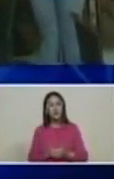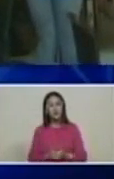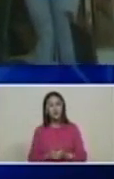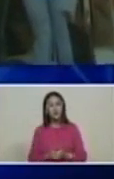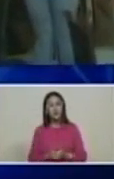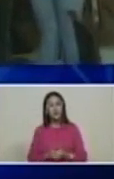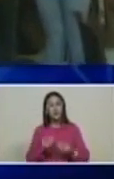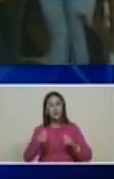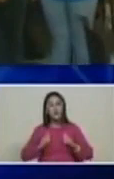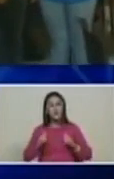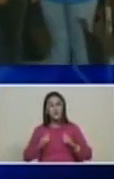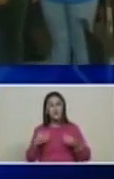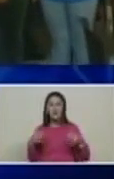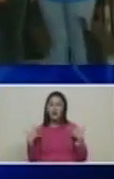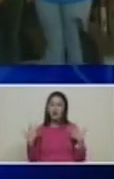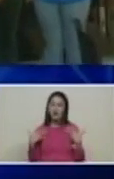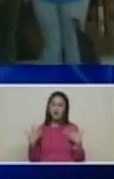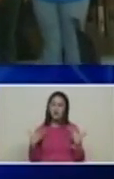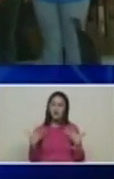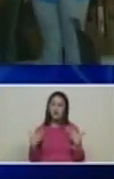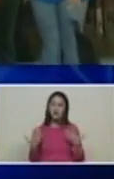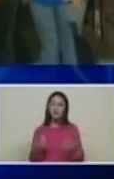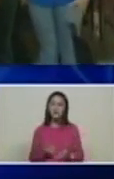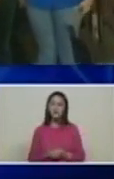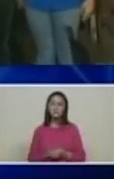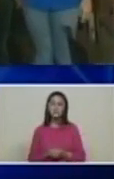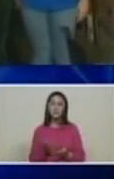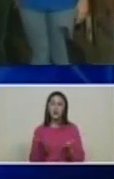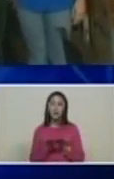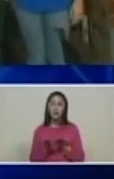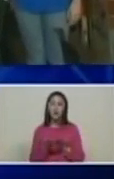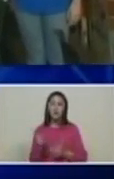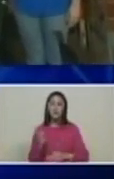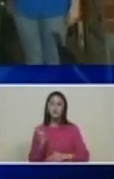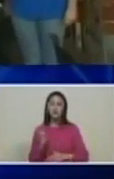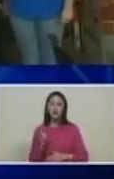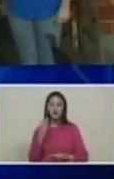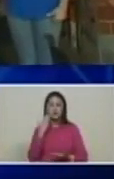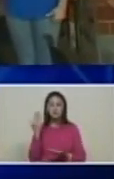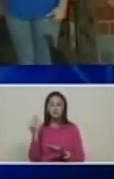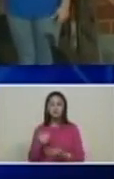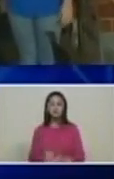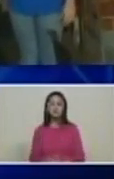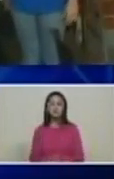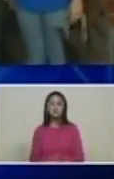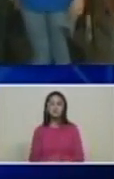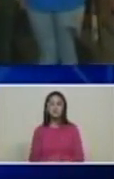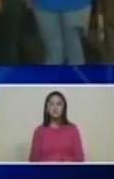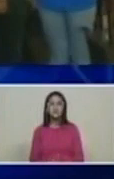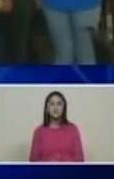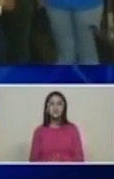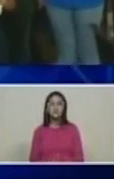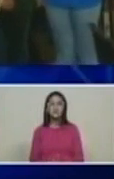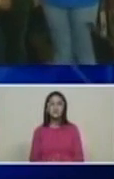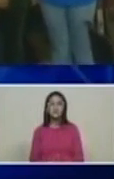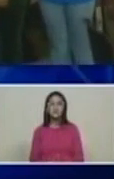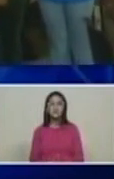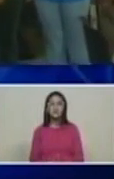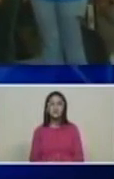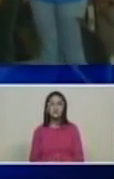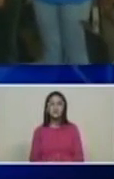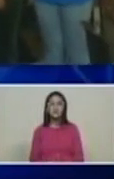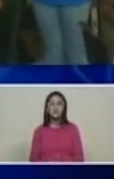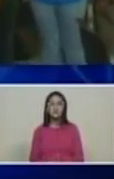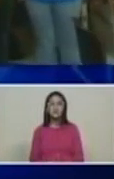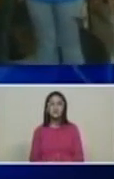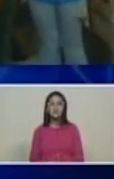vida, de alegría, que es una escuela venezolana. Adelante. Esa fuente de vida, de alegría, que